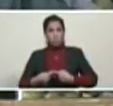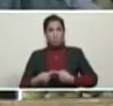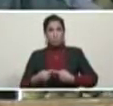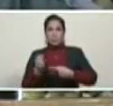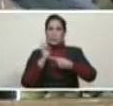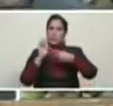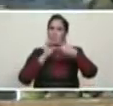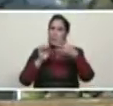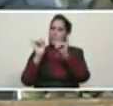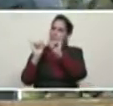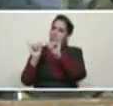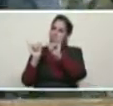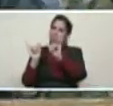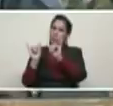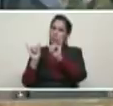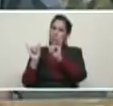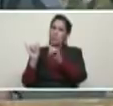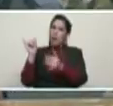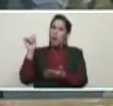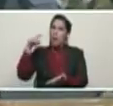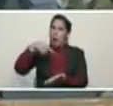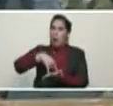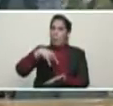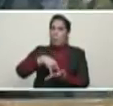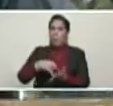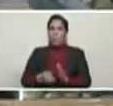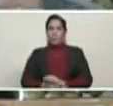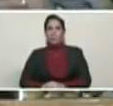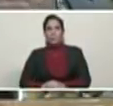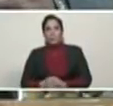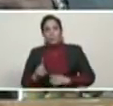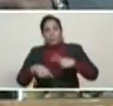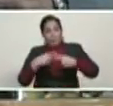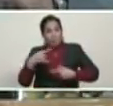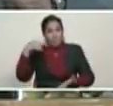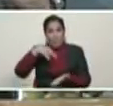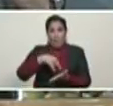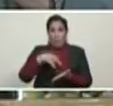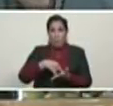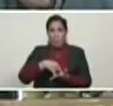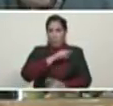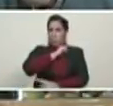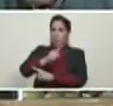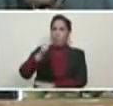estrategia a Carabobo. Y de Carabobo ya había mandado a Sucre